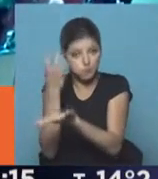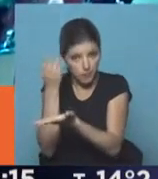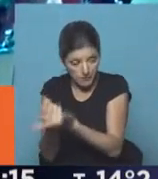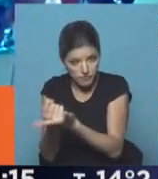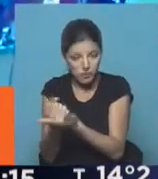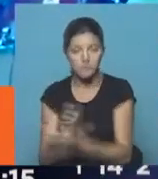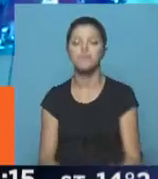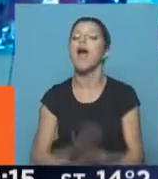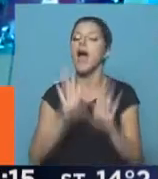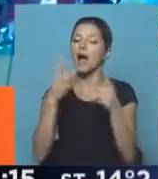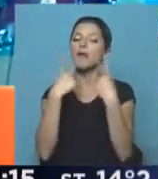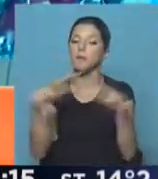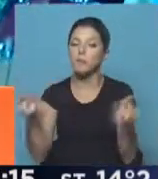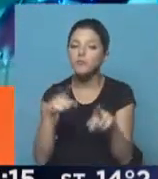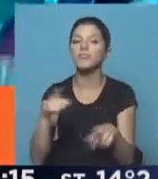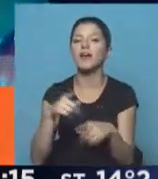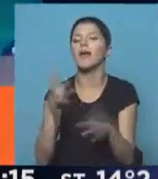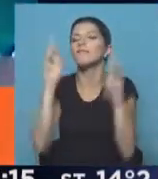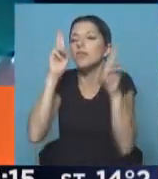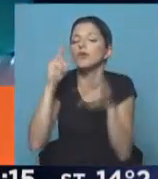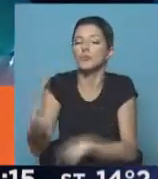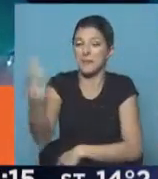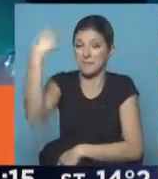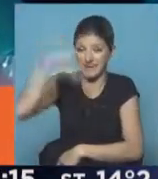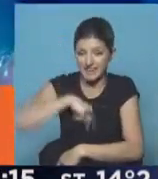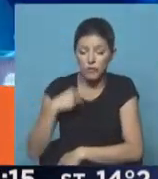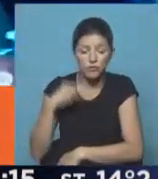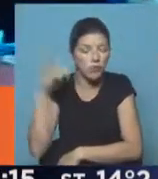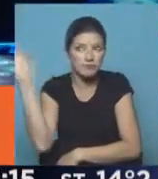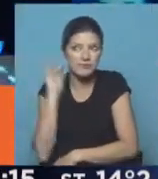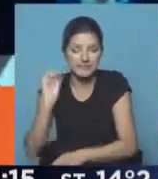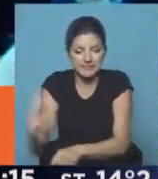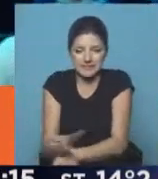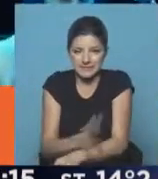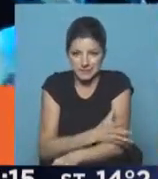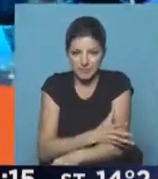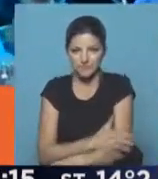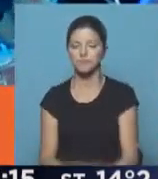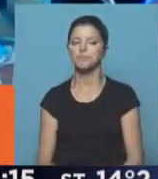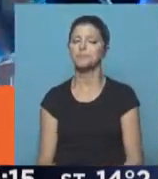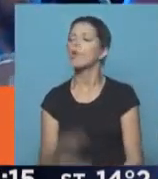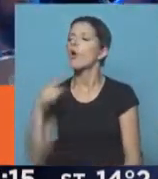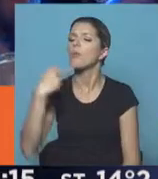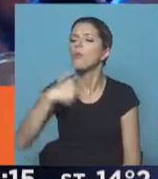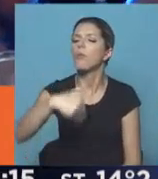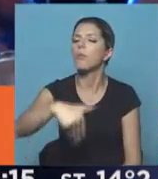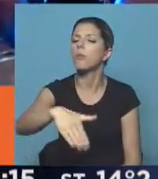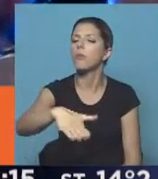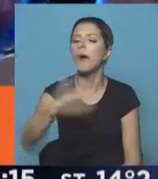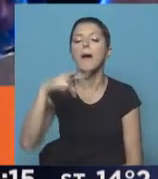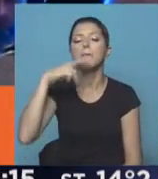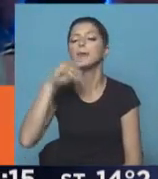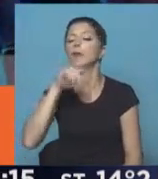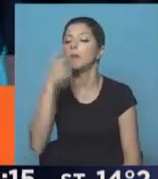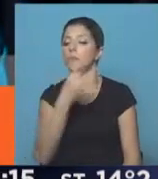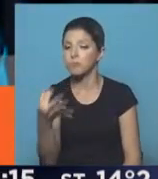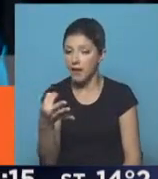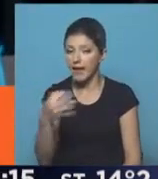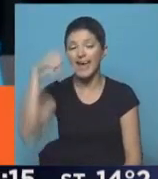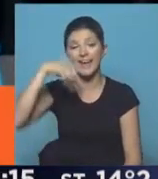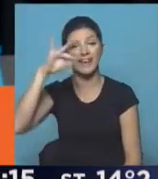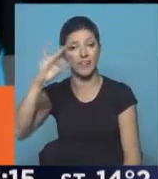es muy buen, muy emocionante, digo, me emocionó. ¿Cómo van a ser las presentaciones que se vienen ahora el viernes y el otro viernes en el ND?